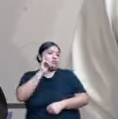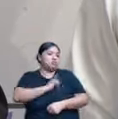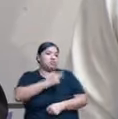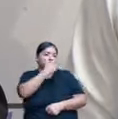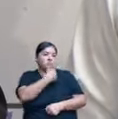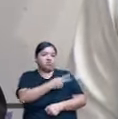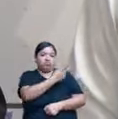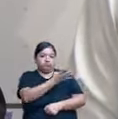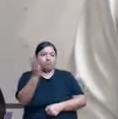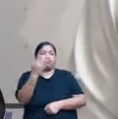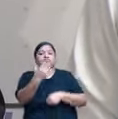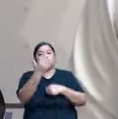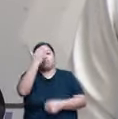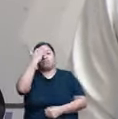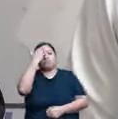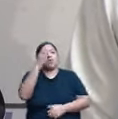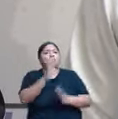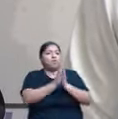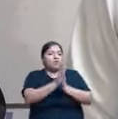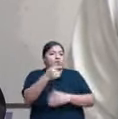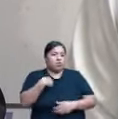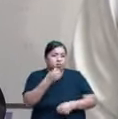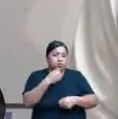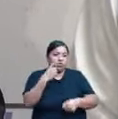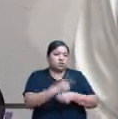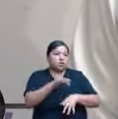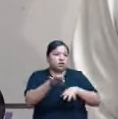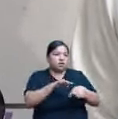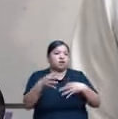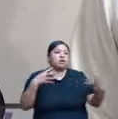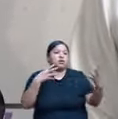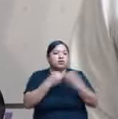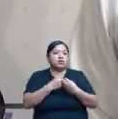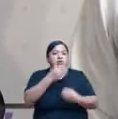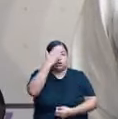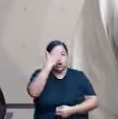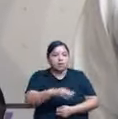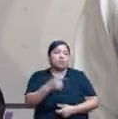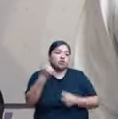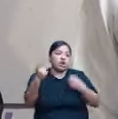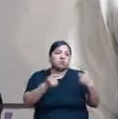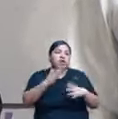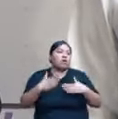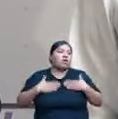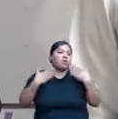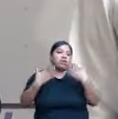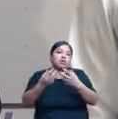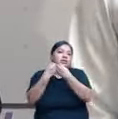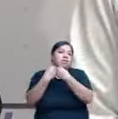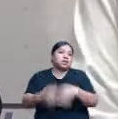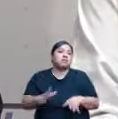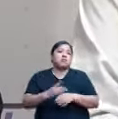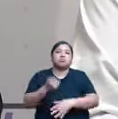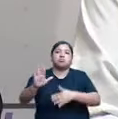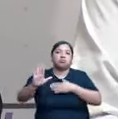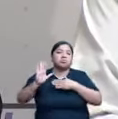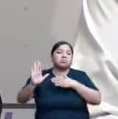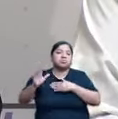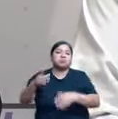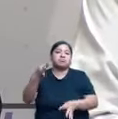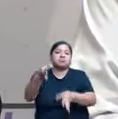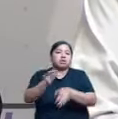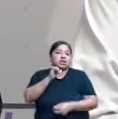experiencia. Denme la oportunidad de trabajar con ustedes. Sabemos que ya hemos perdido la confianza, con muchas promesas que no se han cumplido.